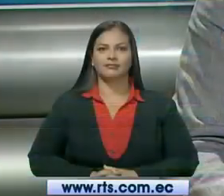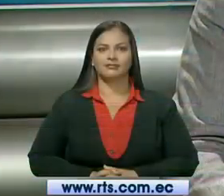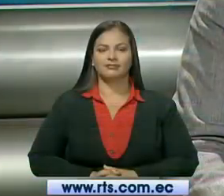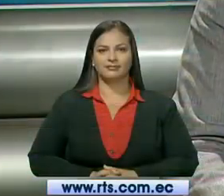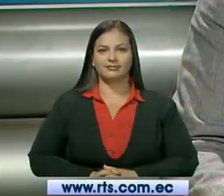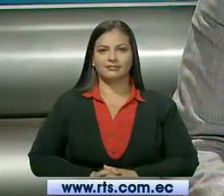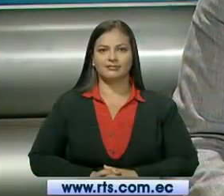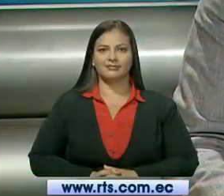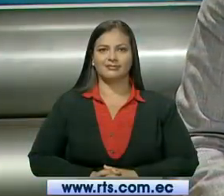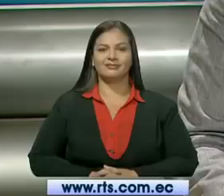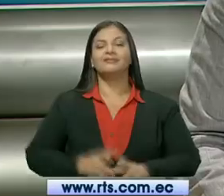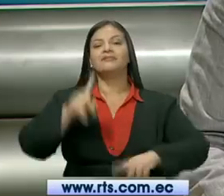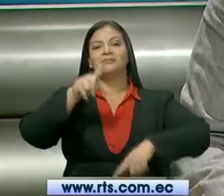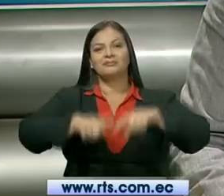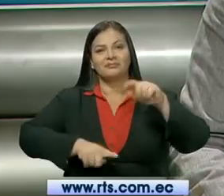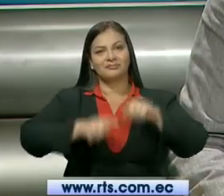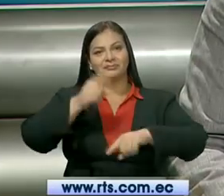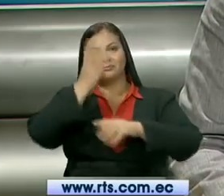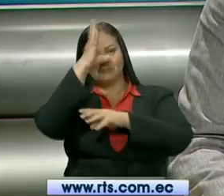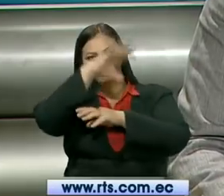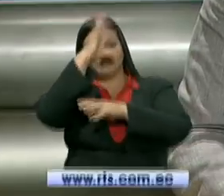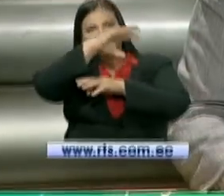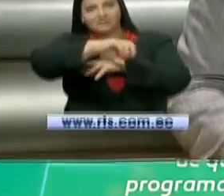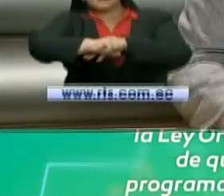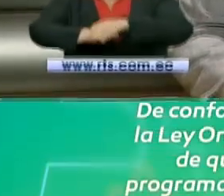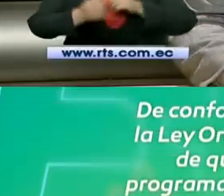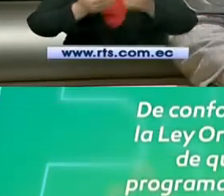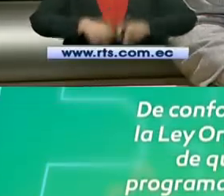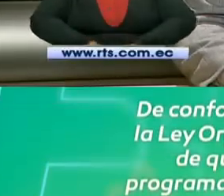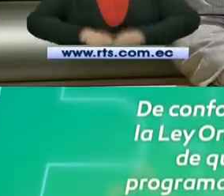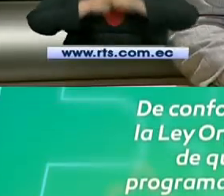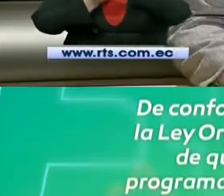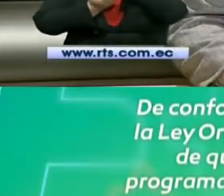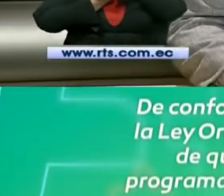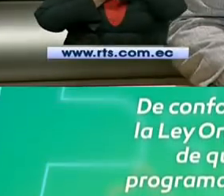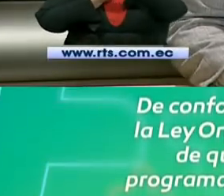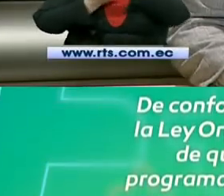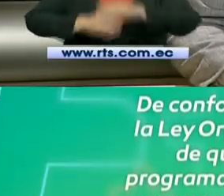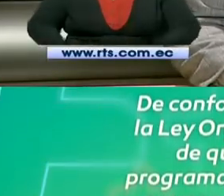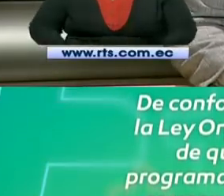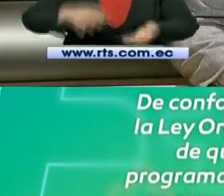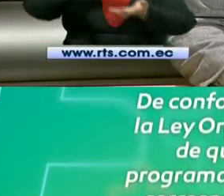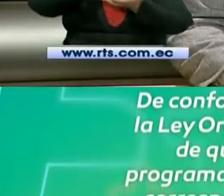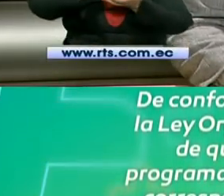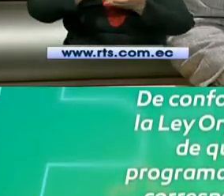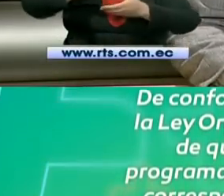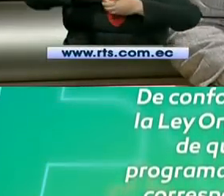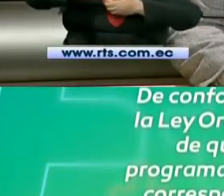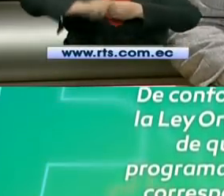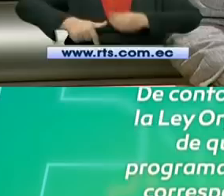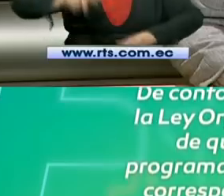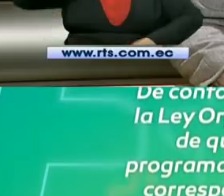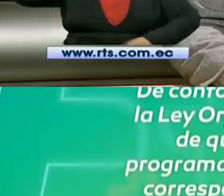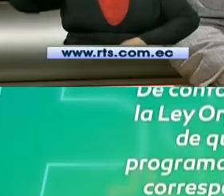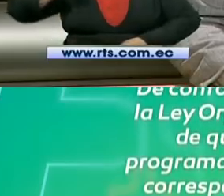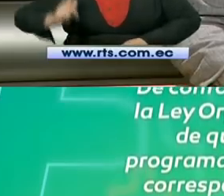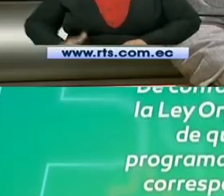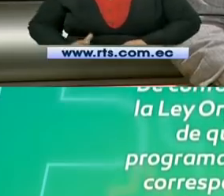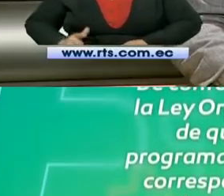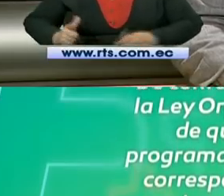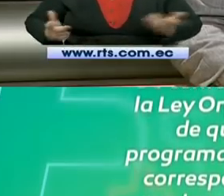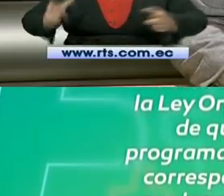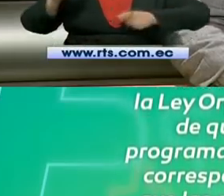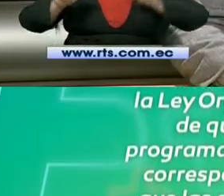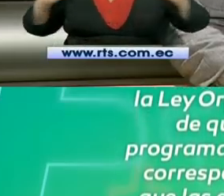noche a nivel nacional. Amigos televidentes, buenas noches. Vamos de inmediato con la información. Loja está lista para este feriado de Semana Santa.